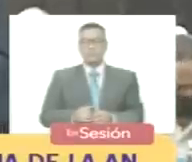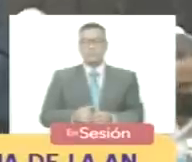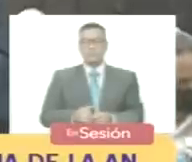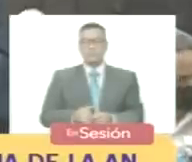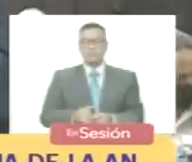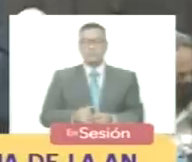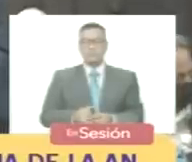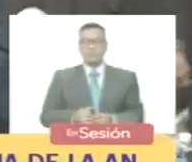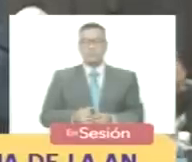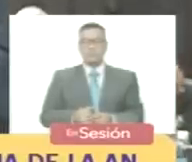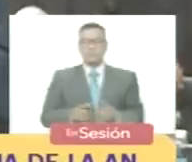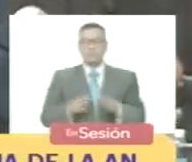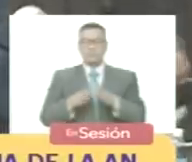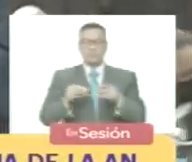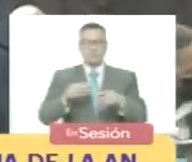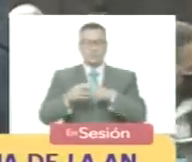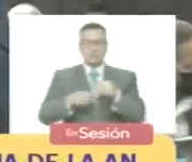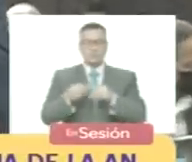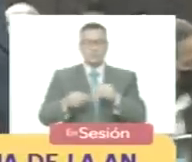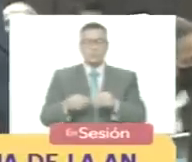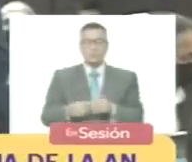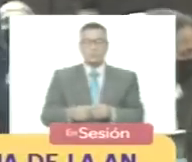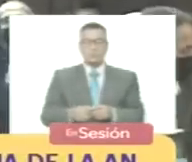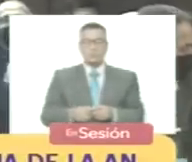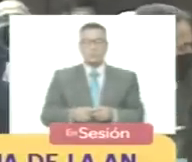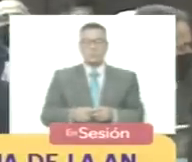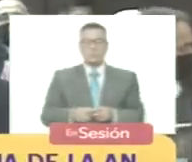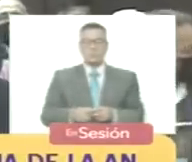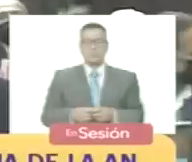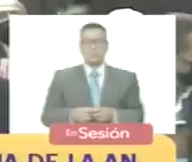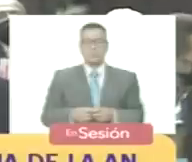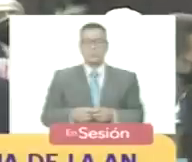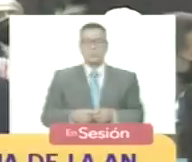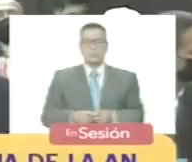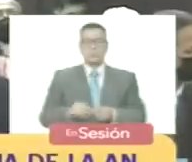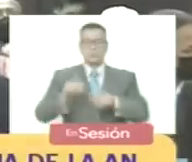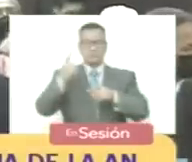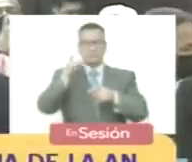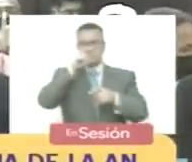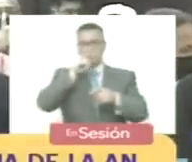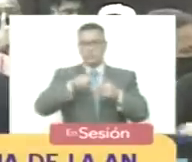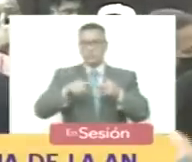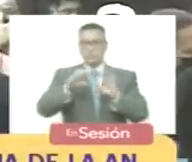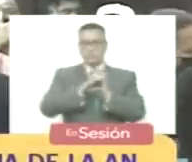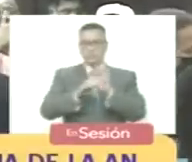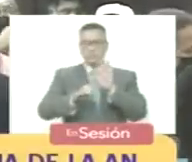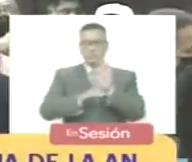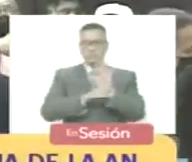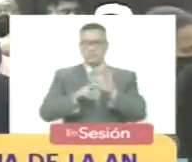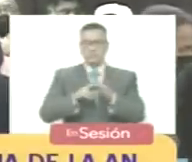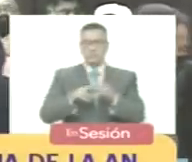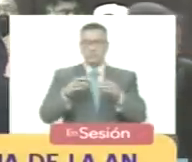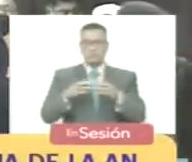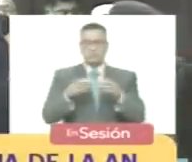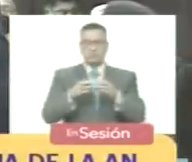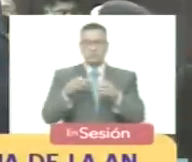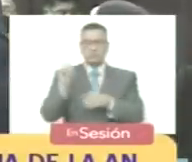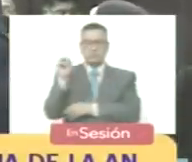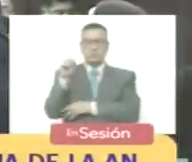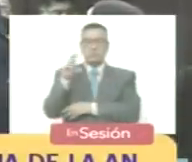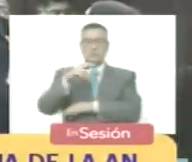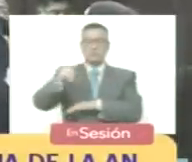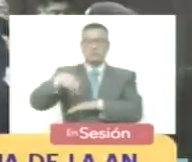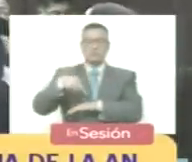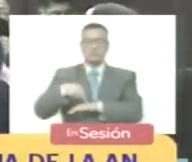la relatoría de el ejercicio del primer periodo constitucional de sesiones,